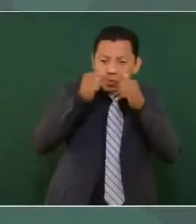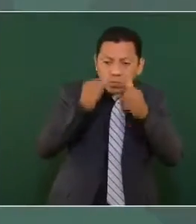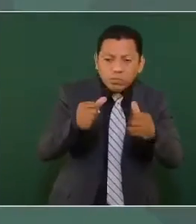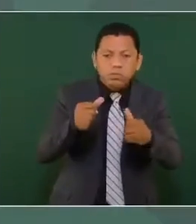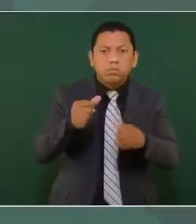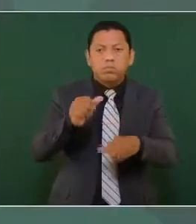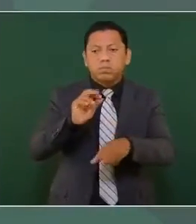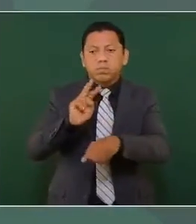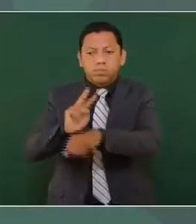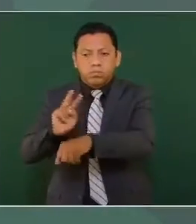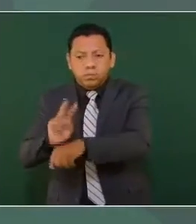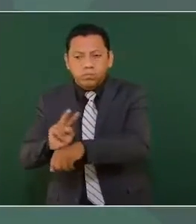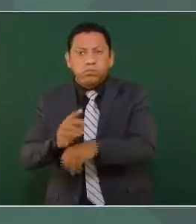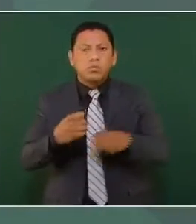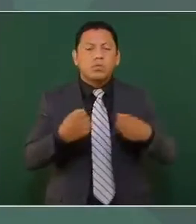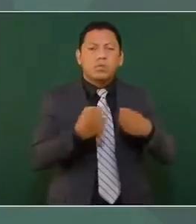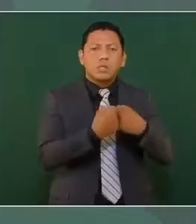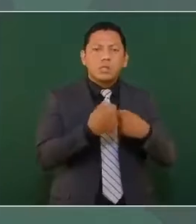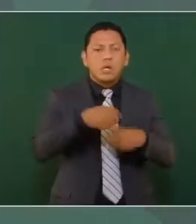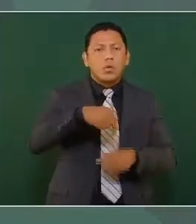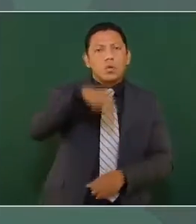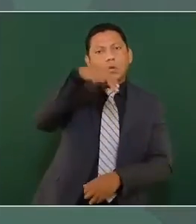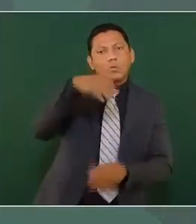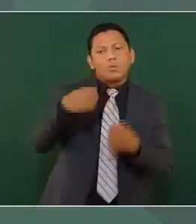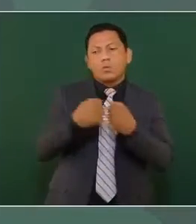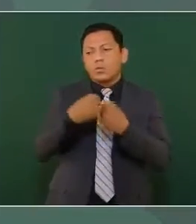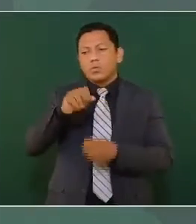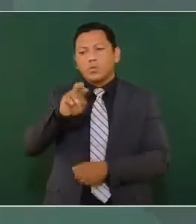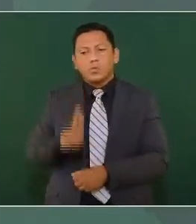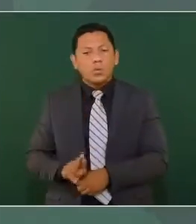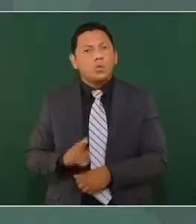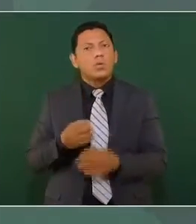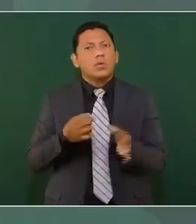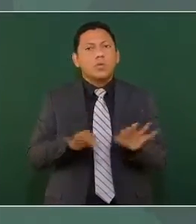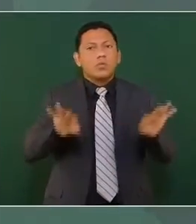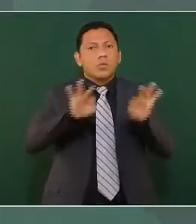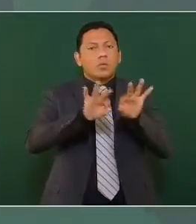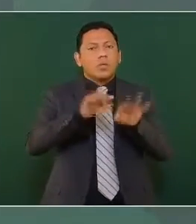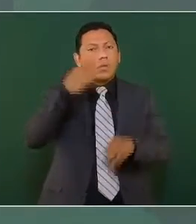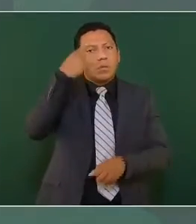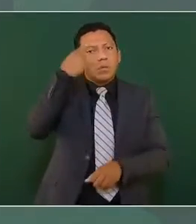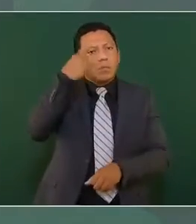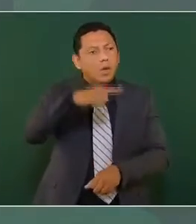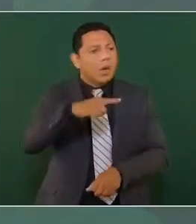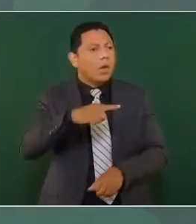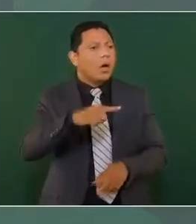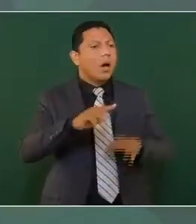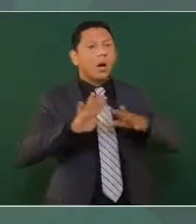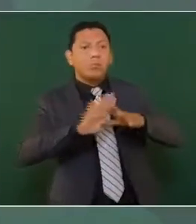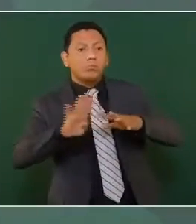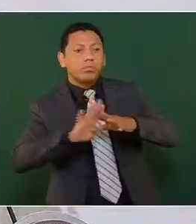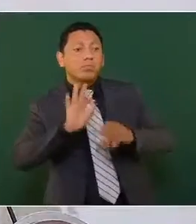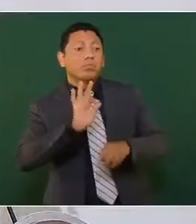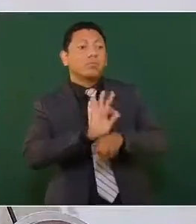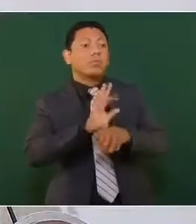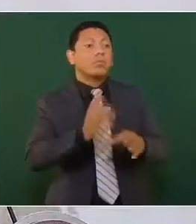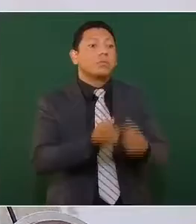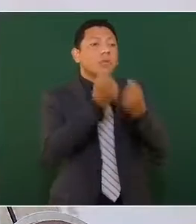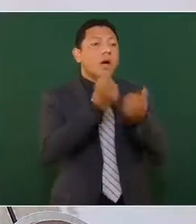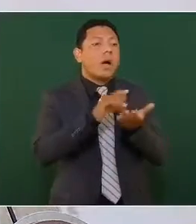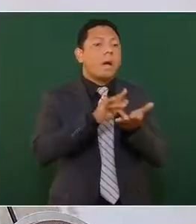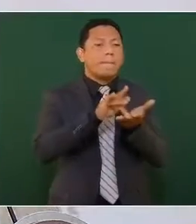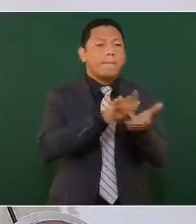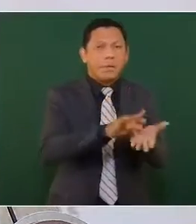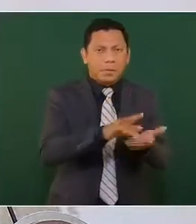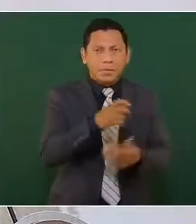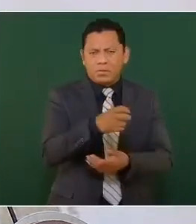frontera norte, la frontera sur, con efectivos para poder rescatar a los migrantes. En esta actividad se